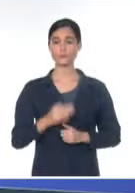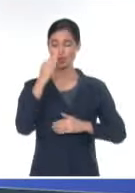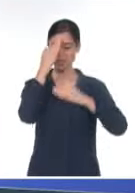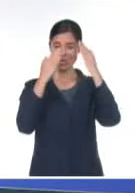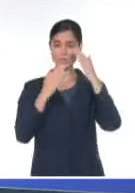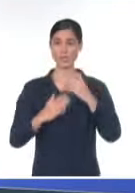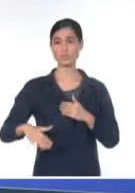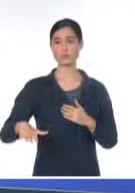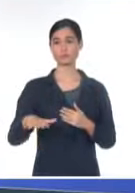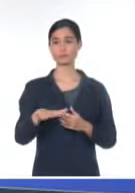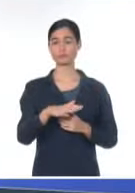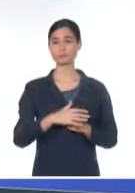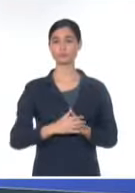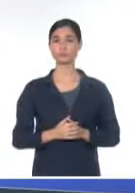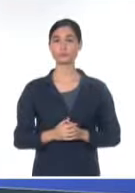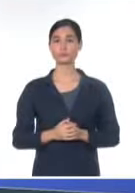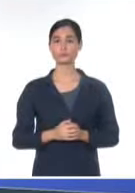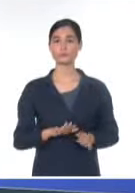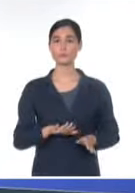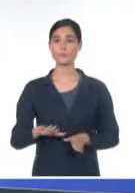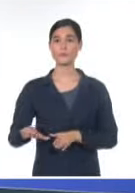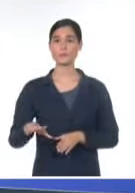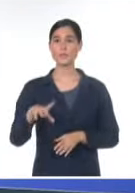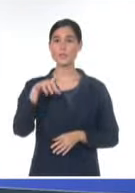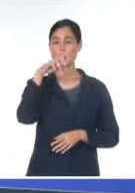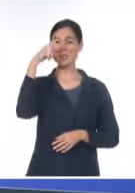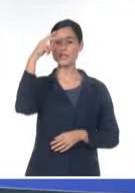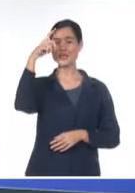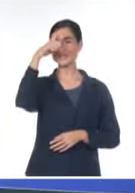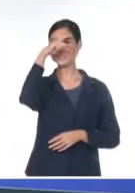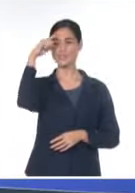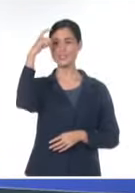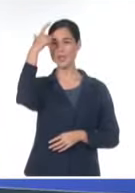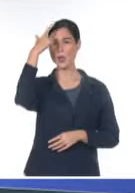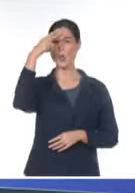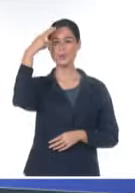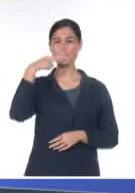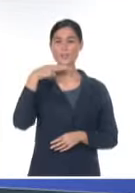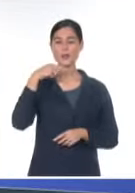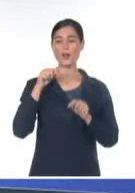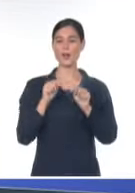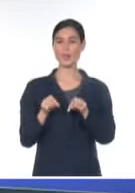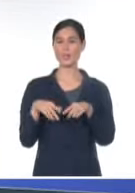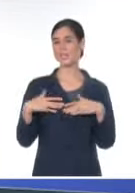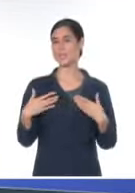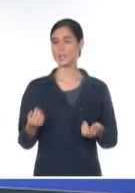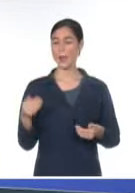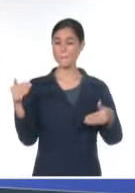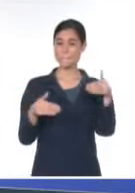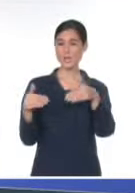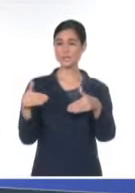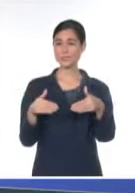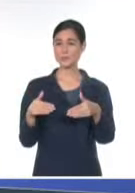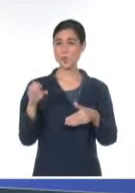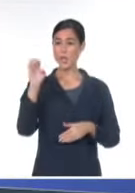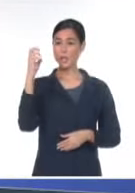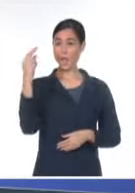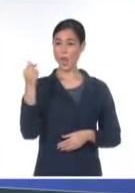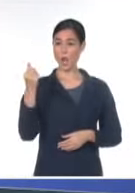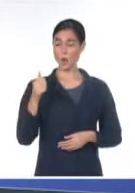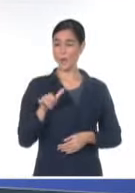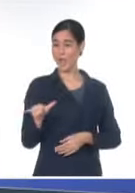En la tercera visita gubernamental a Ciego de Ávila analizó la implementación de acciones del gobierno para erradicar las distorsiones económicas y el impulso de los